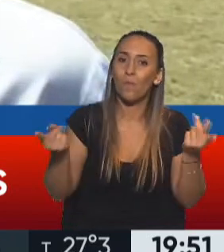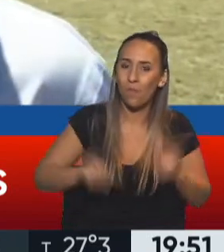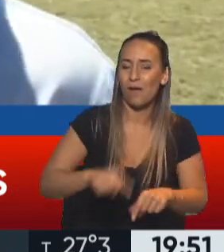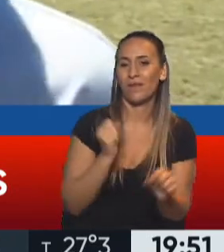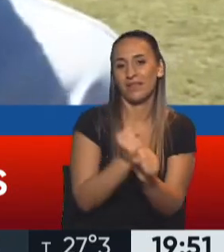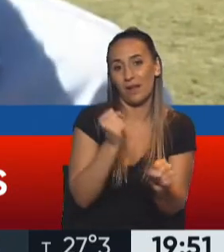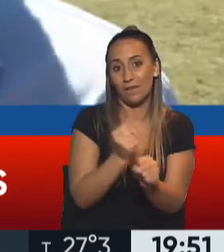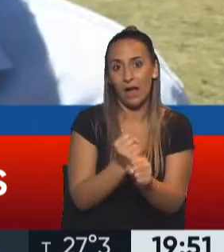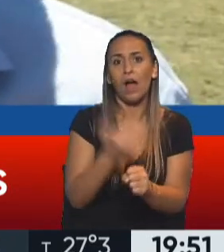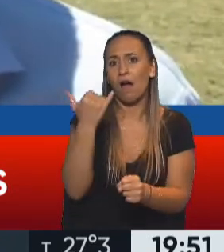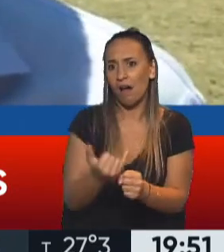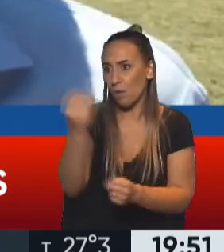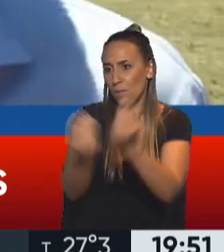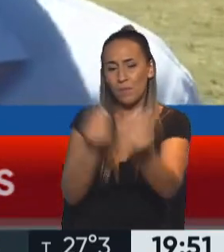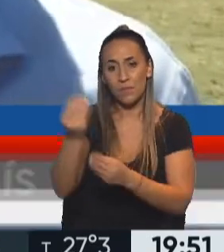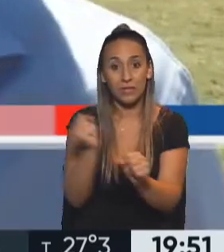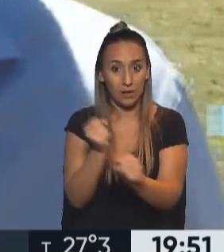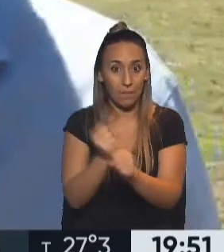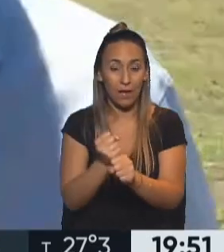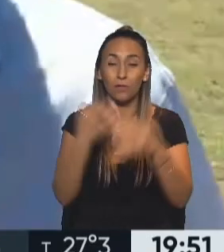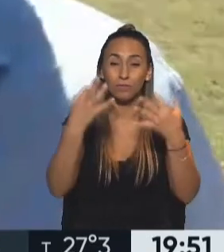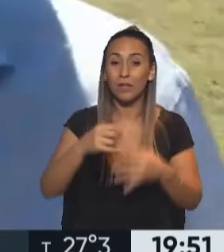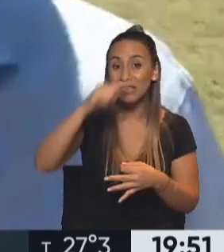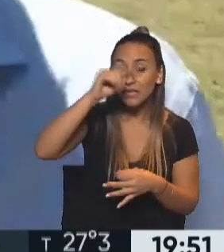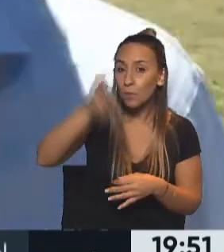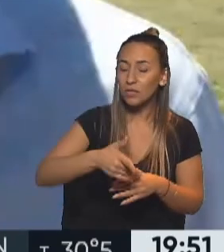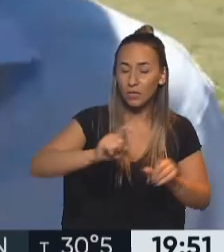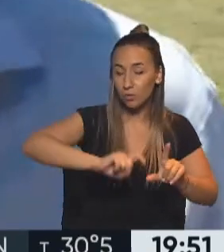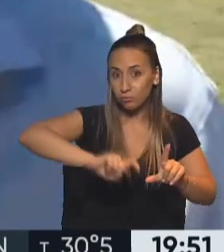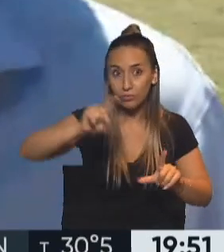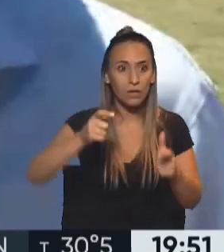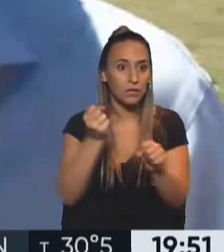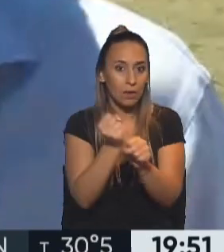turismo fue el sector que más creció en generación de empleo. 7 puntos en los últimos 5 meses. Bueno, ese es el camino.